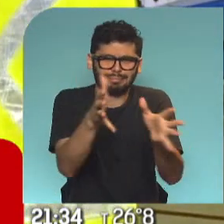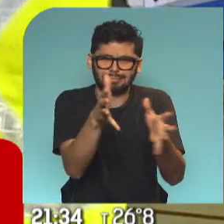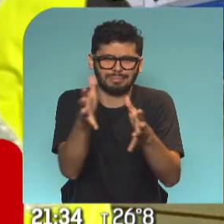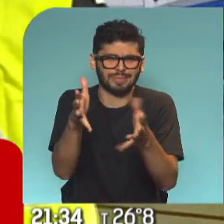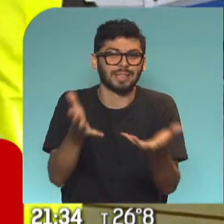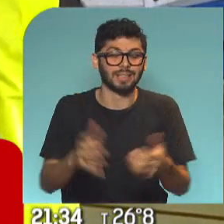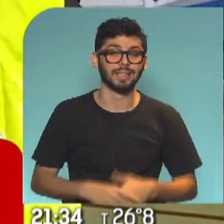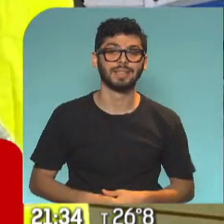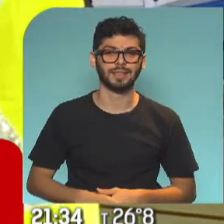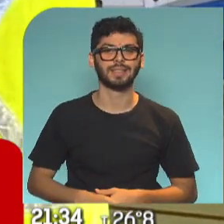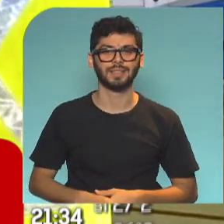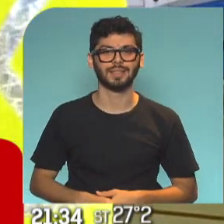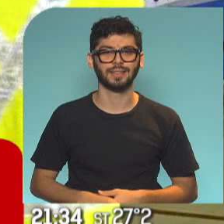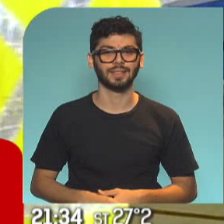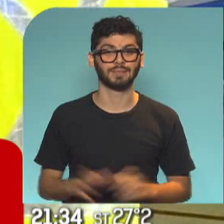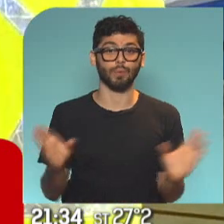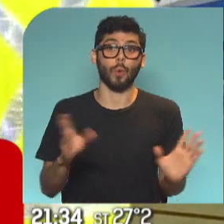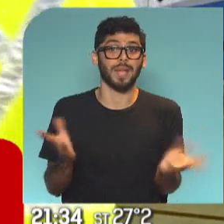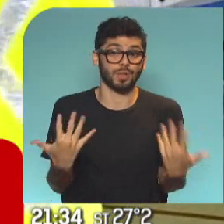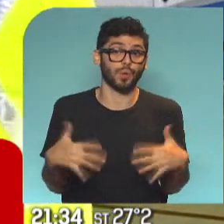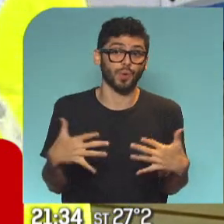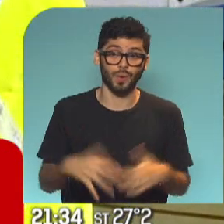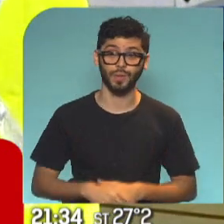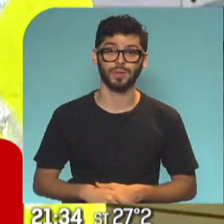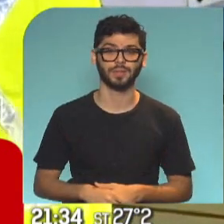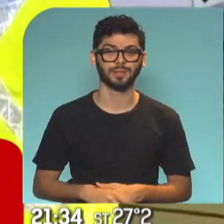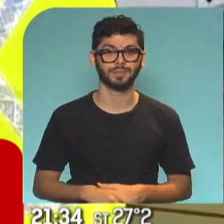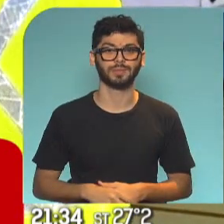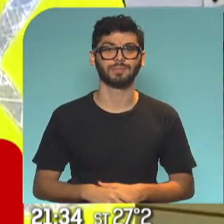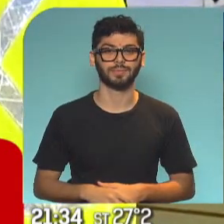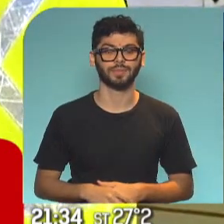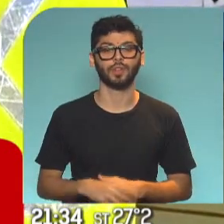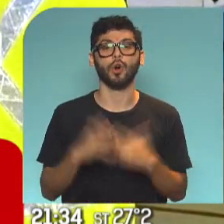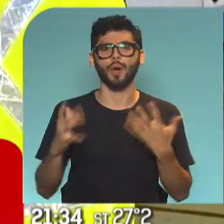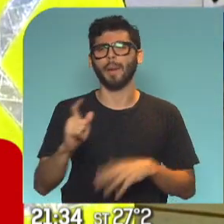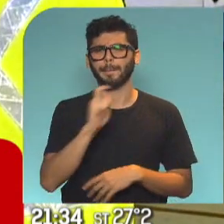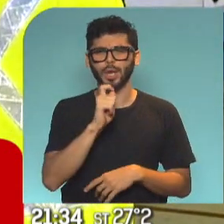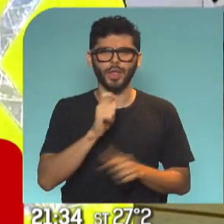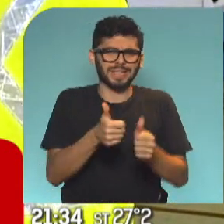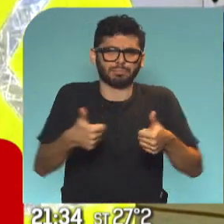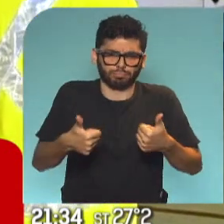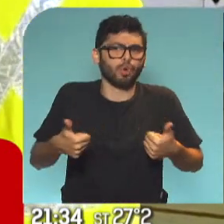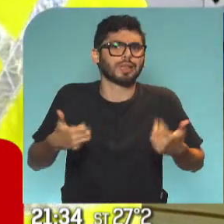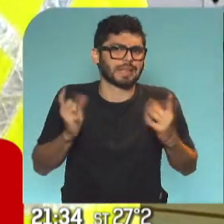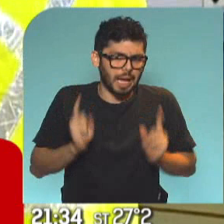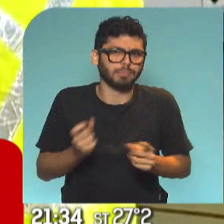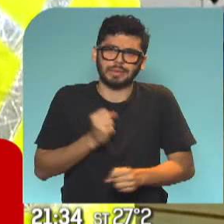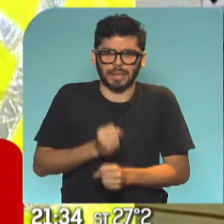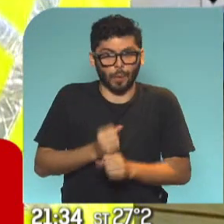entre todos, ¿no? Claro, bueno. En este tiempo. Bueno, la prensa, por supuesto, trabajando allí en el lugar